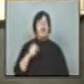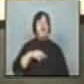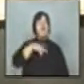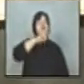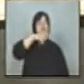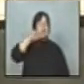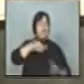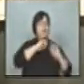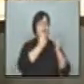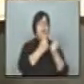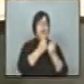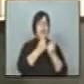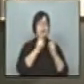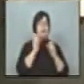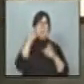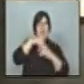salas,